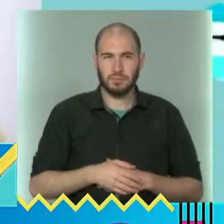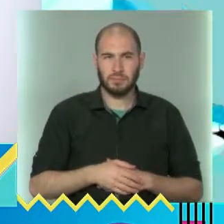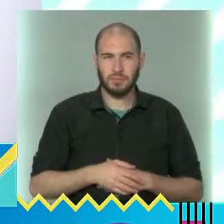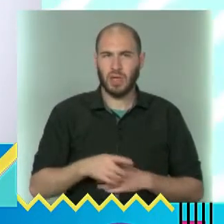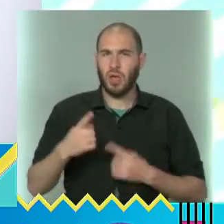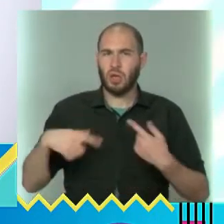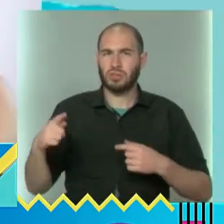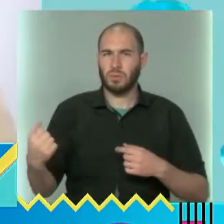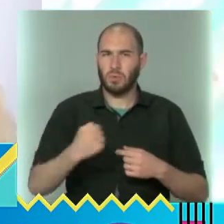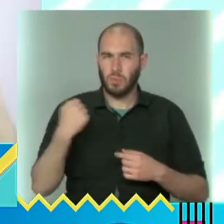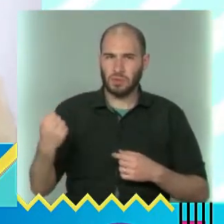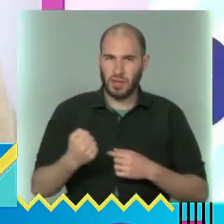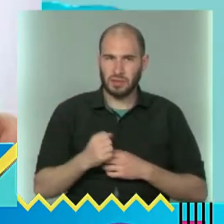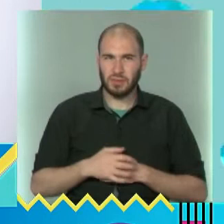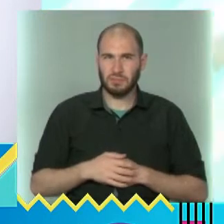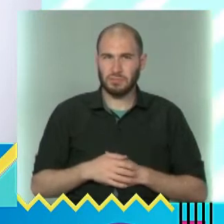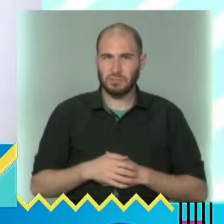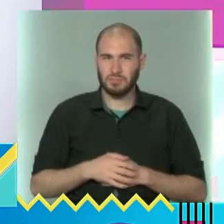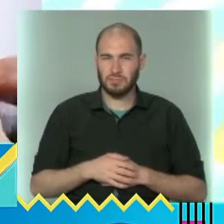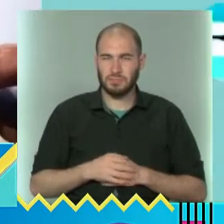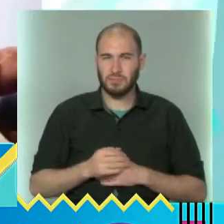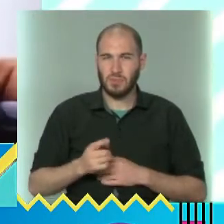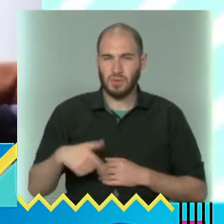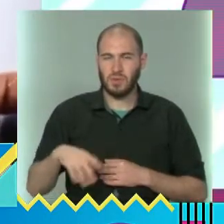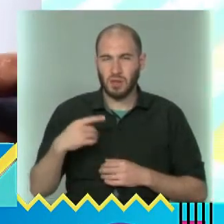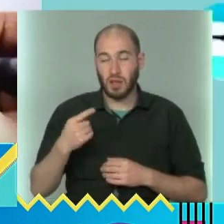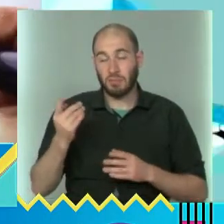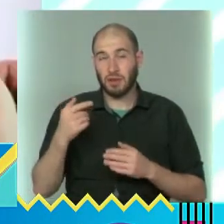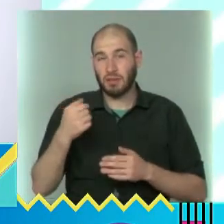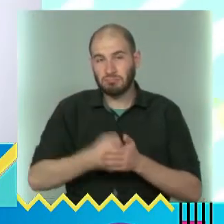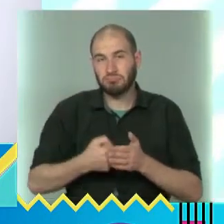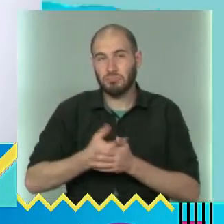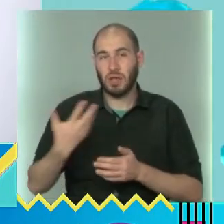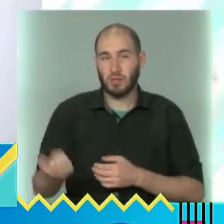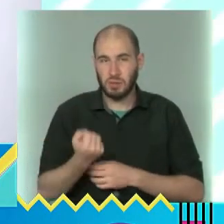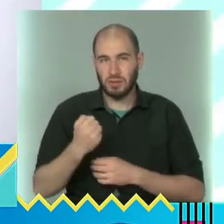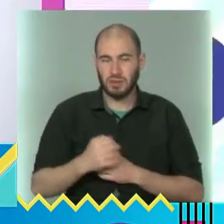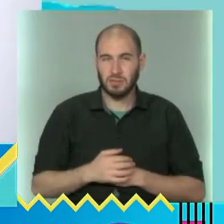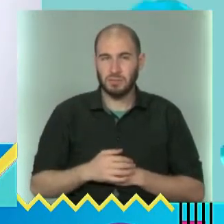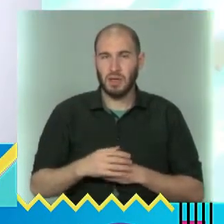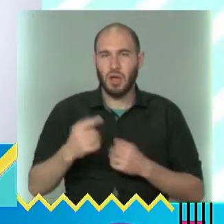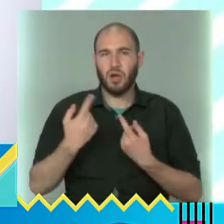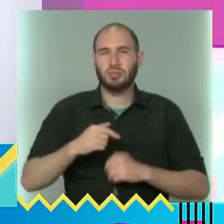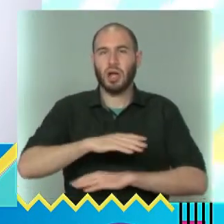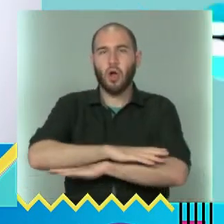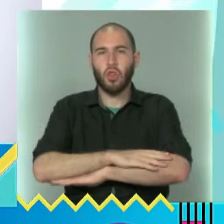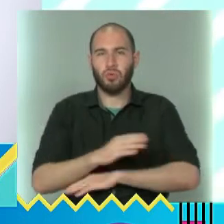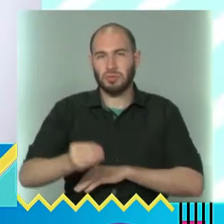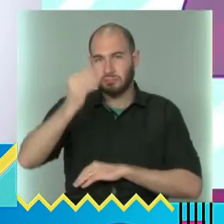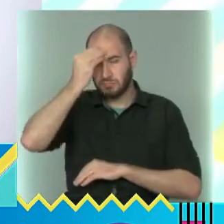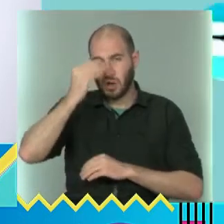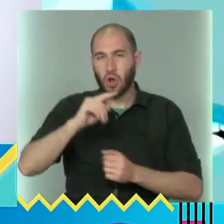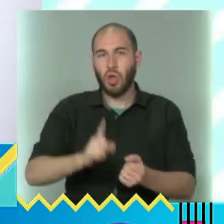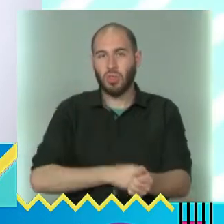Algo muy importante que uno puede intentar encontrar es a distinguir los comportamientos y los